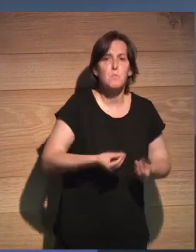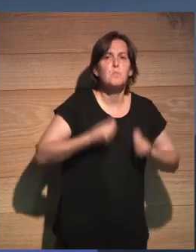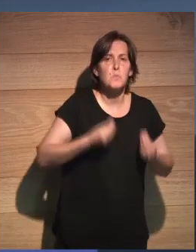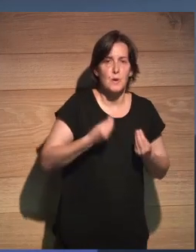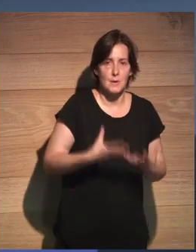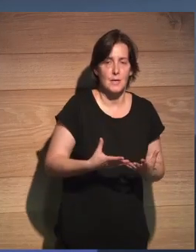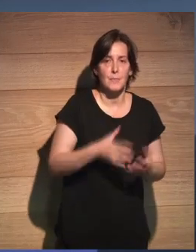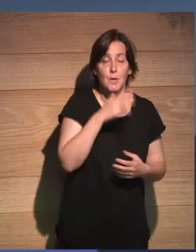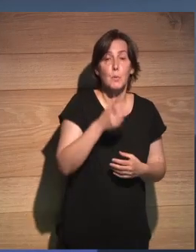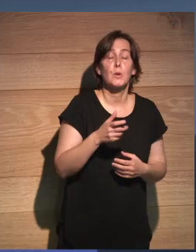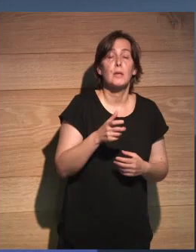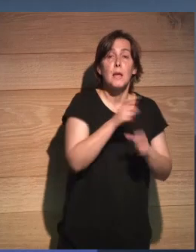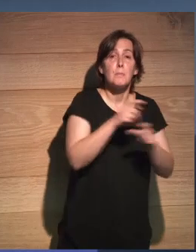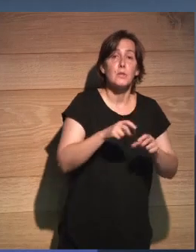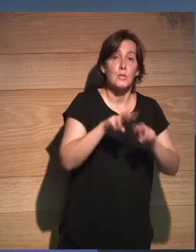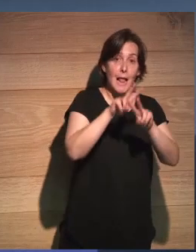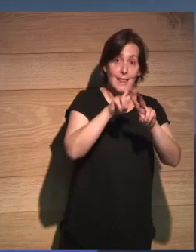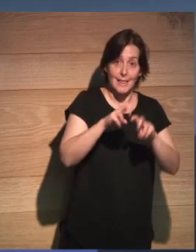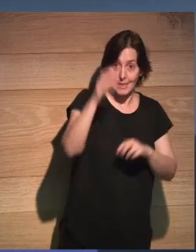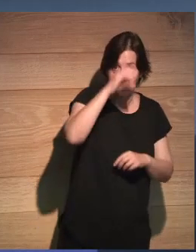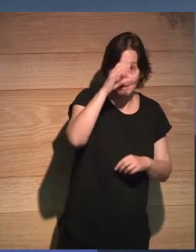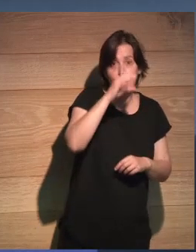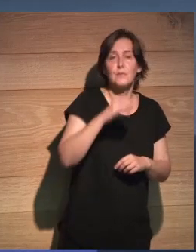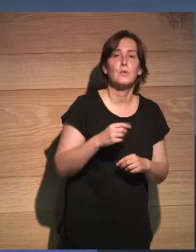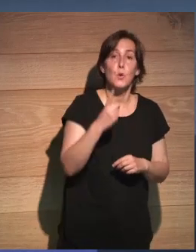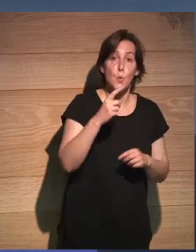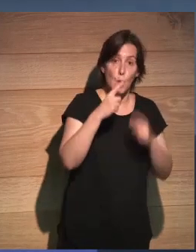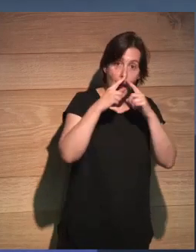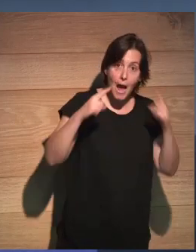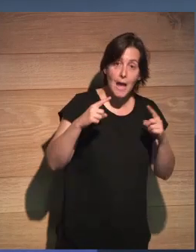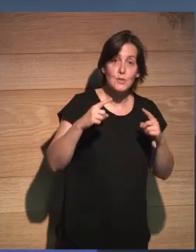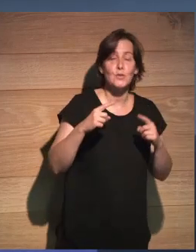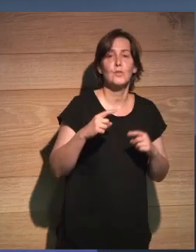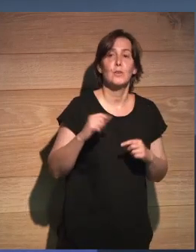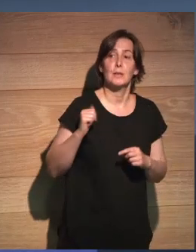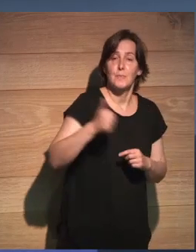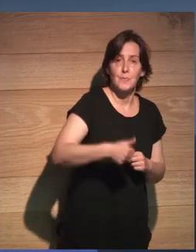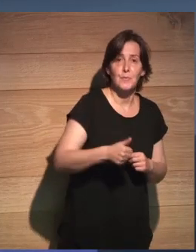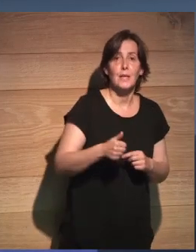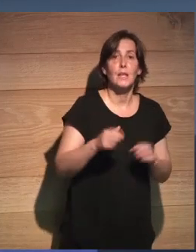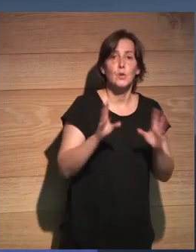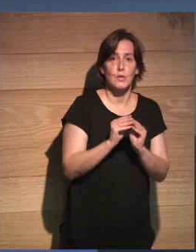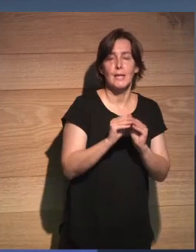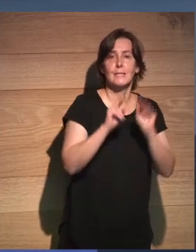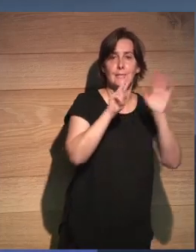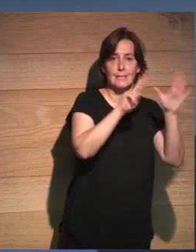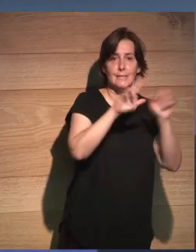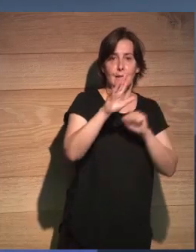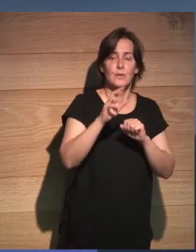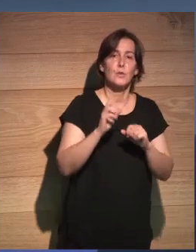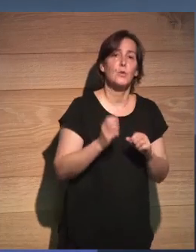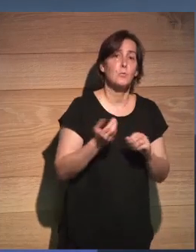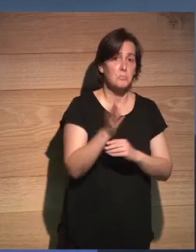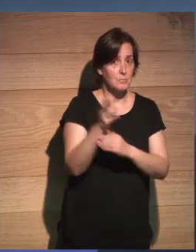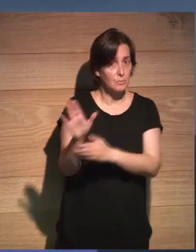personal científico del CSIC ha publicado en este primer año de vida un total de 75